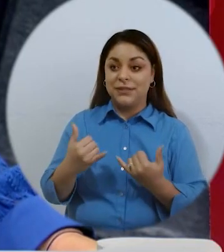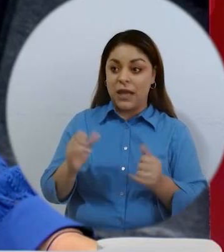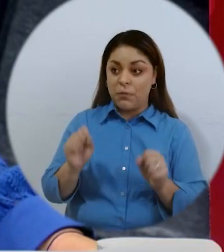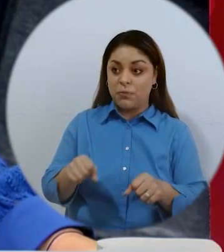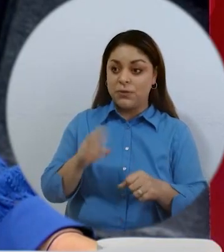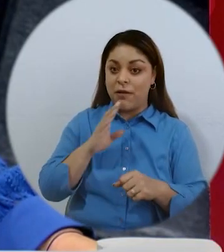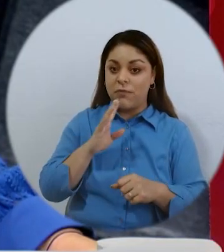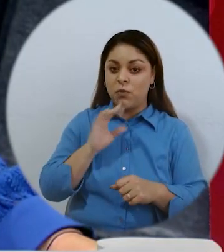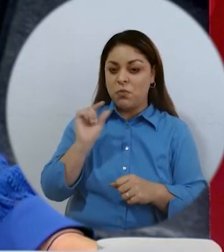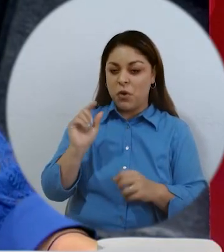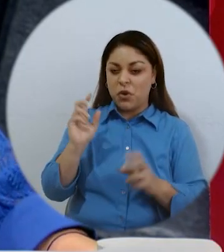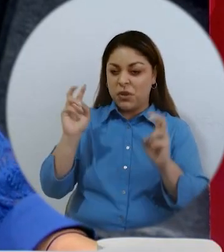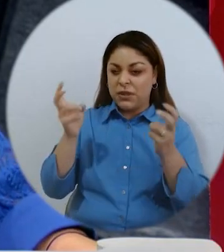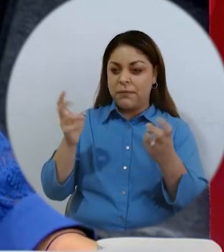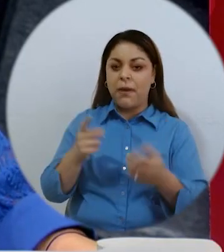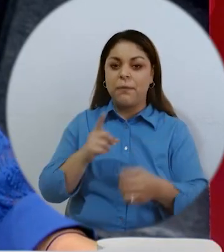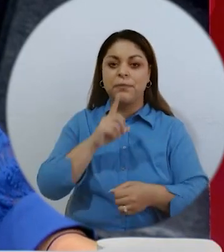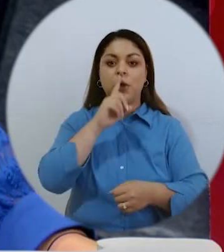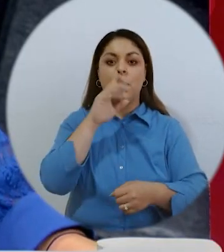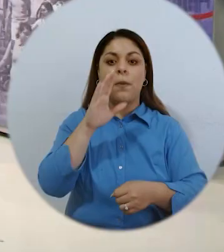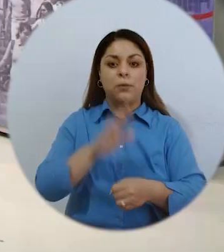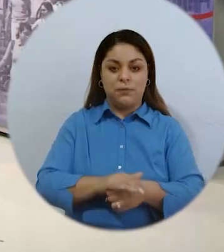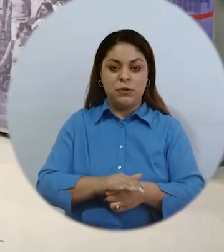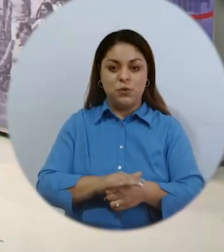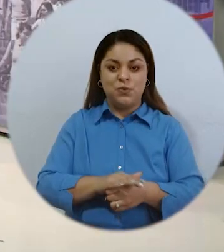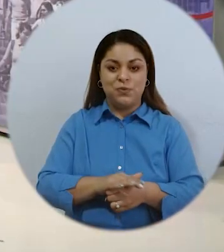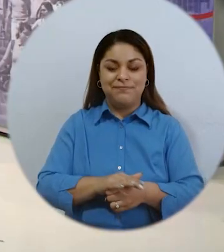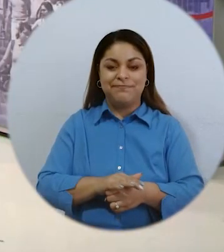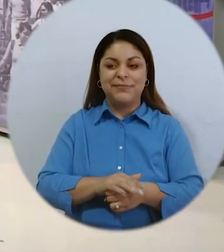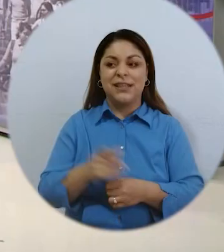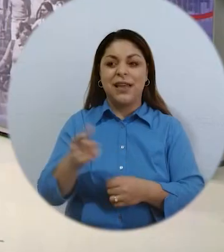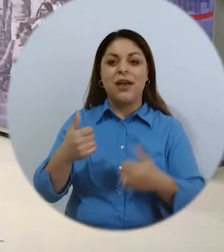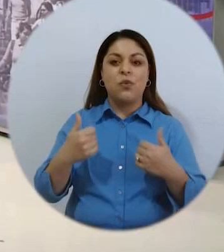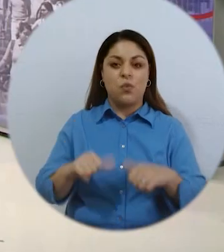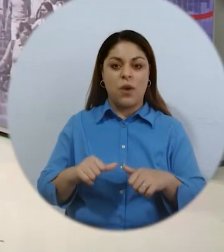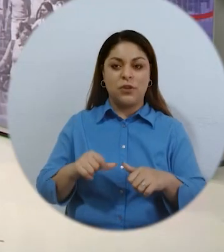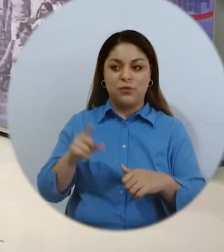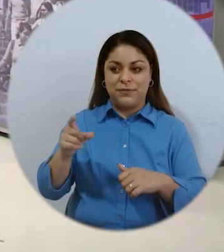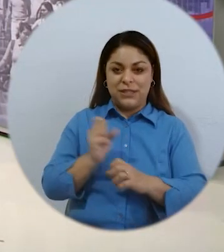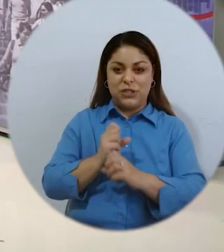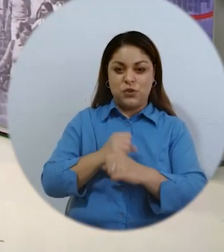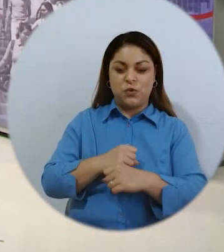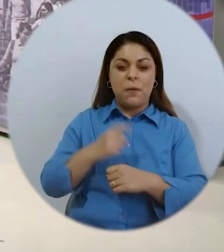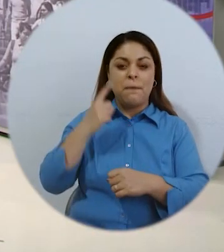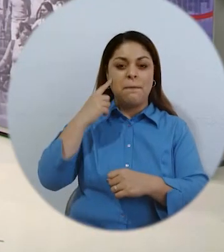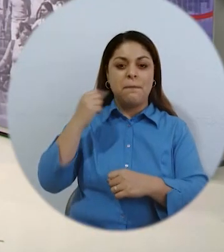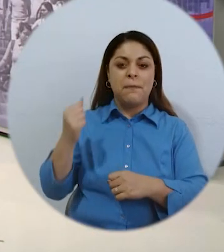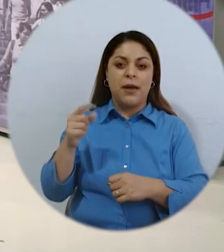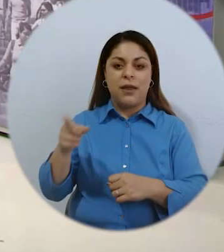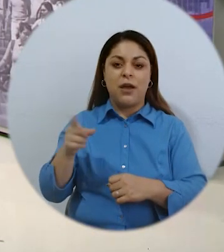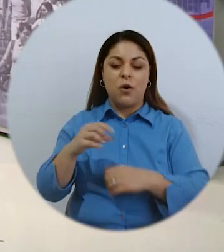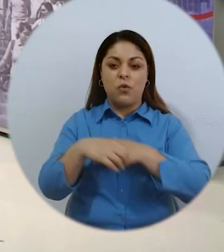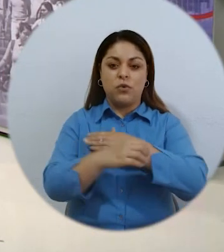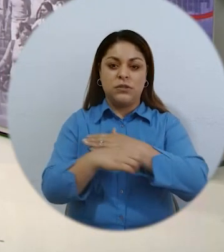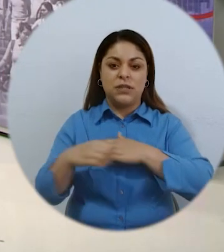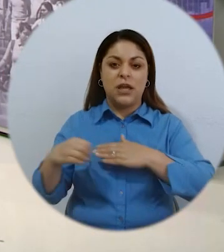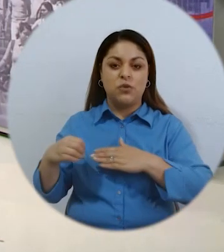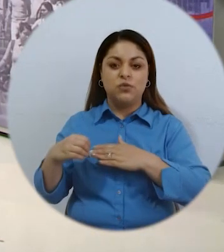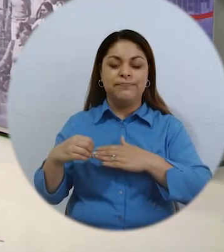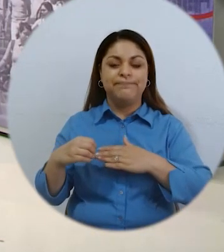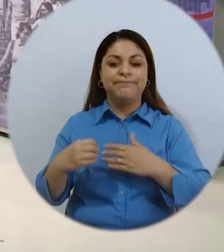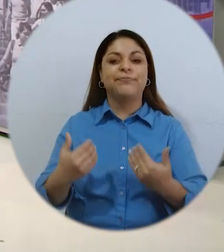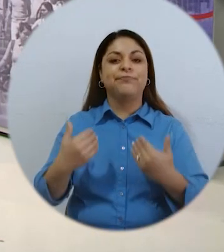vez entremos un poco en la materia de los compromisos del Acuerdo de Niza para el Océano que se